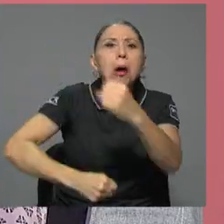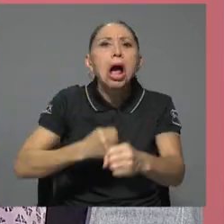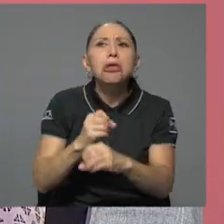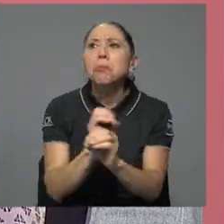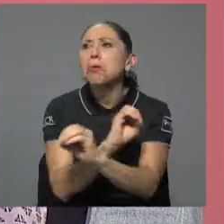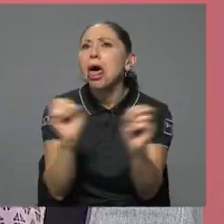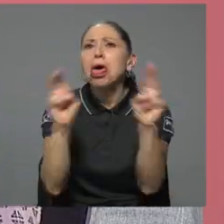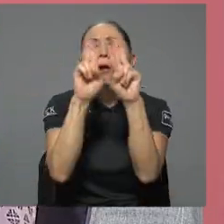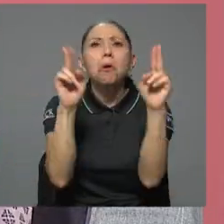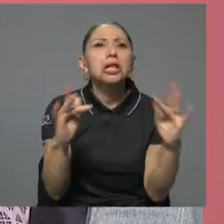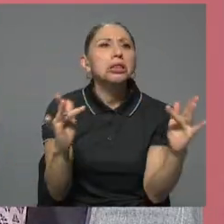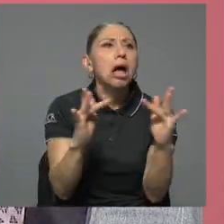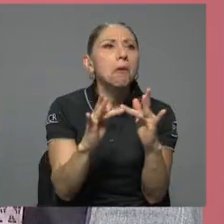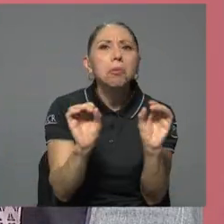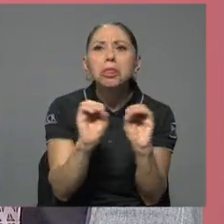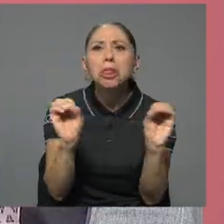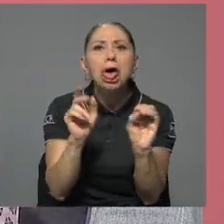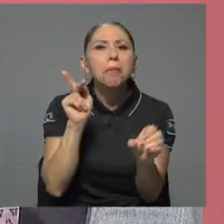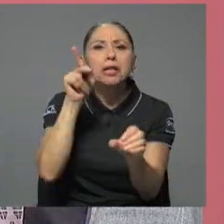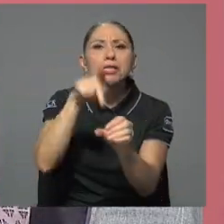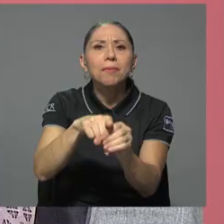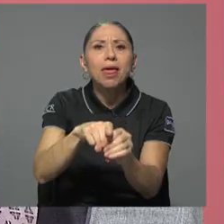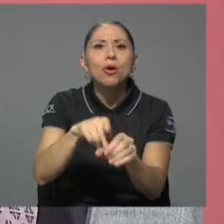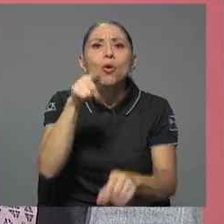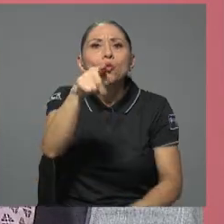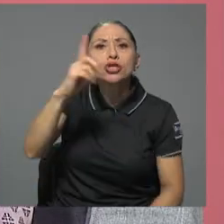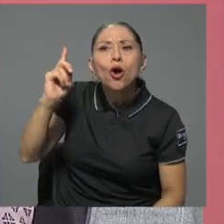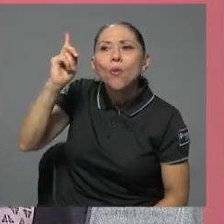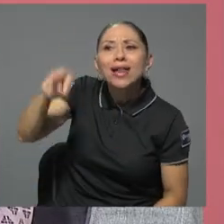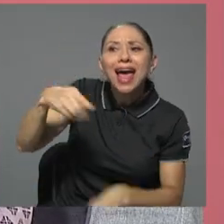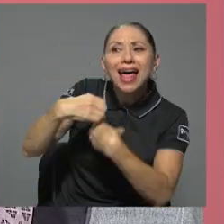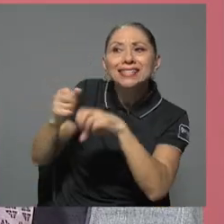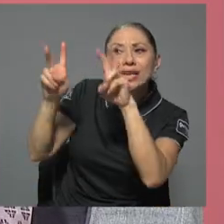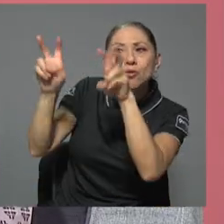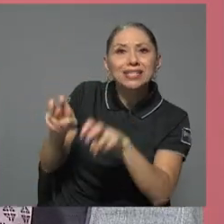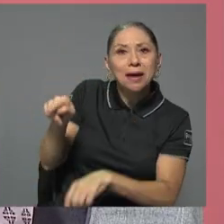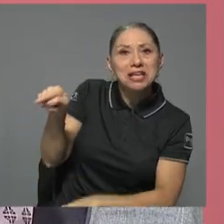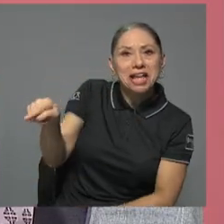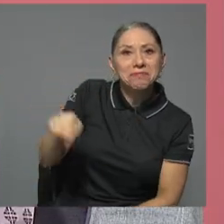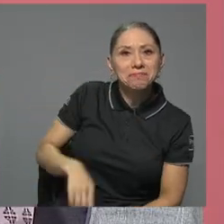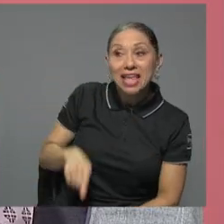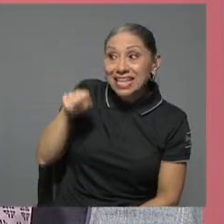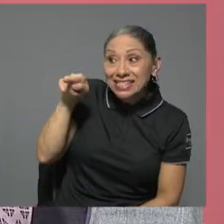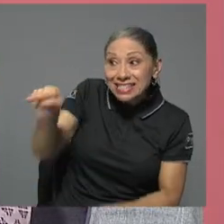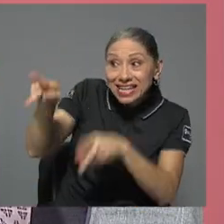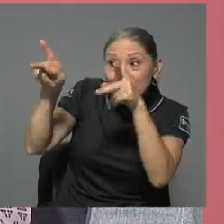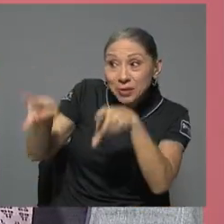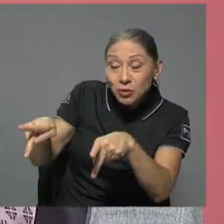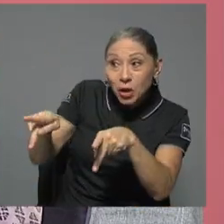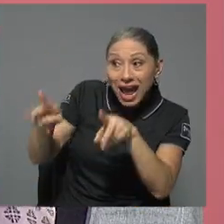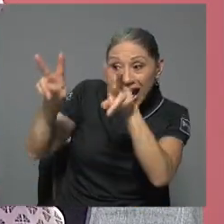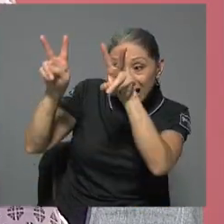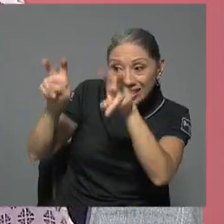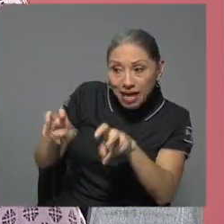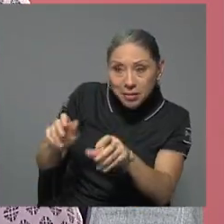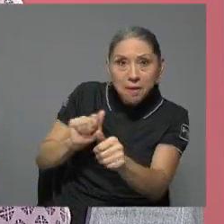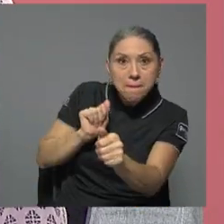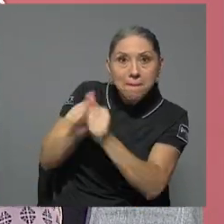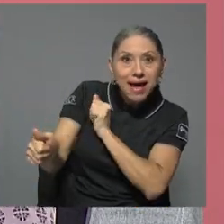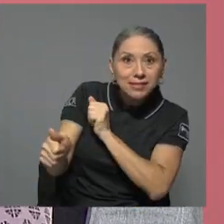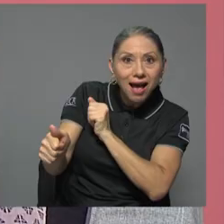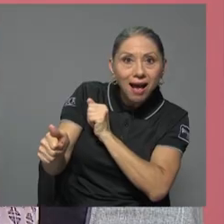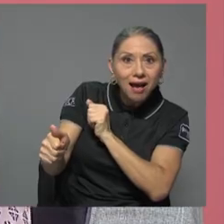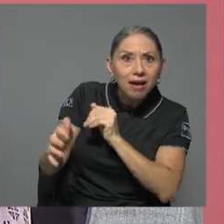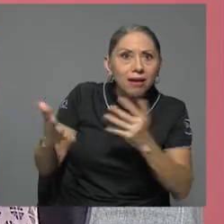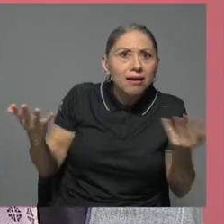no ha participado usted está obligada a hacerle un examen y si ese muchacho pasa ese examen entonces usted tiene que